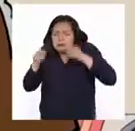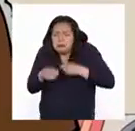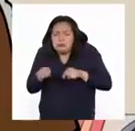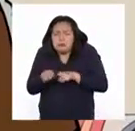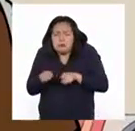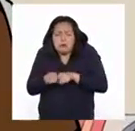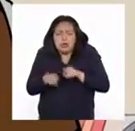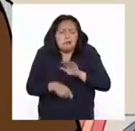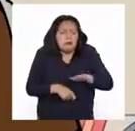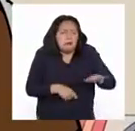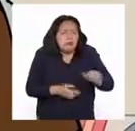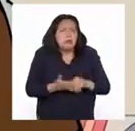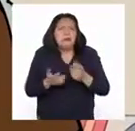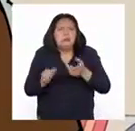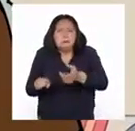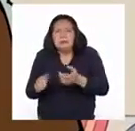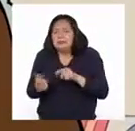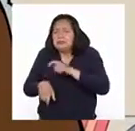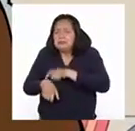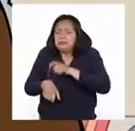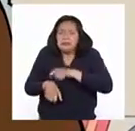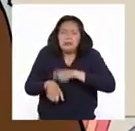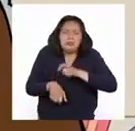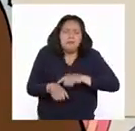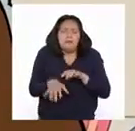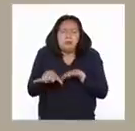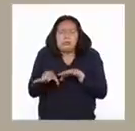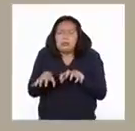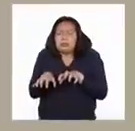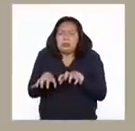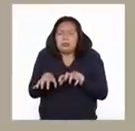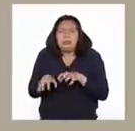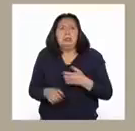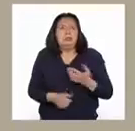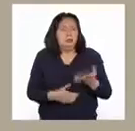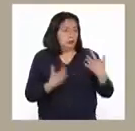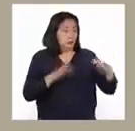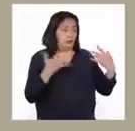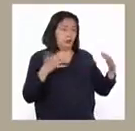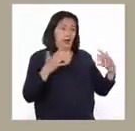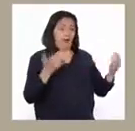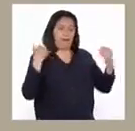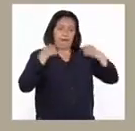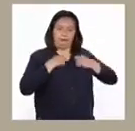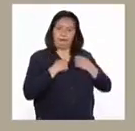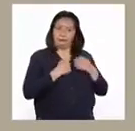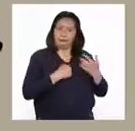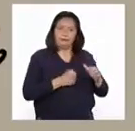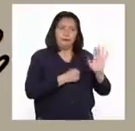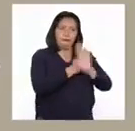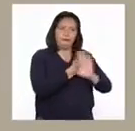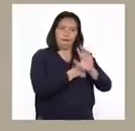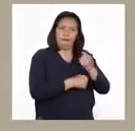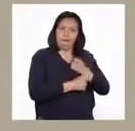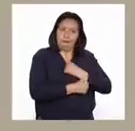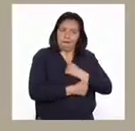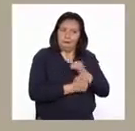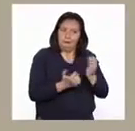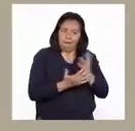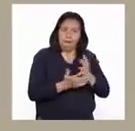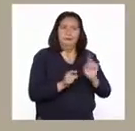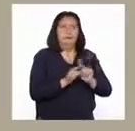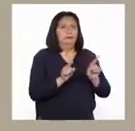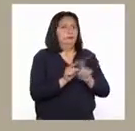los niños para esta temporada de heladas. Y estando abrigado, no solo te proteges del frío, también de